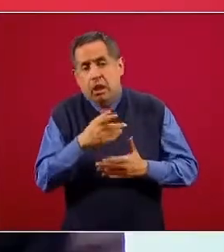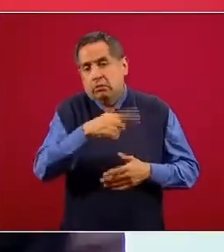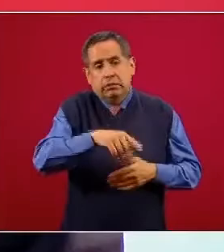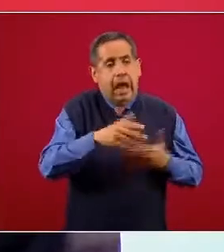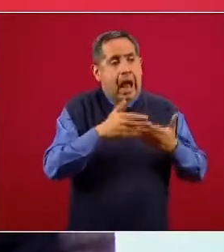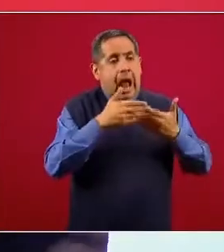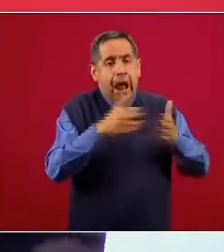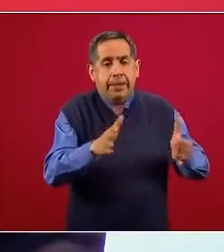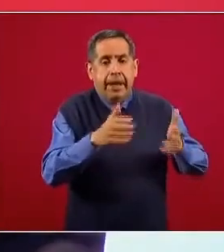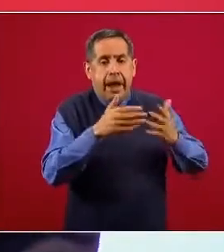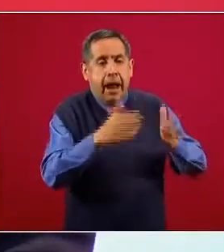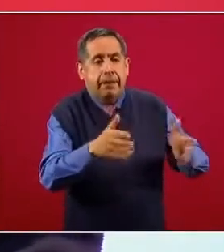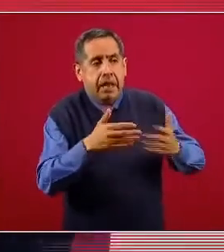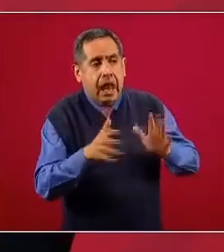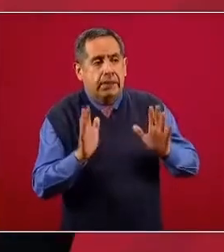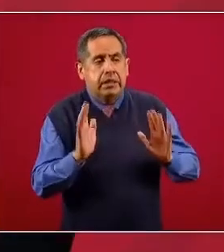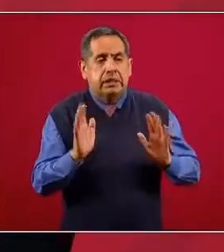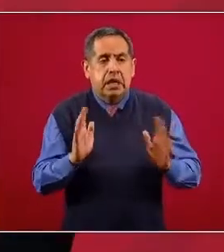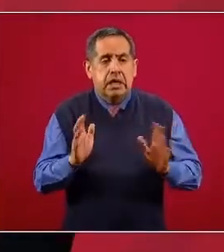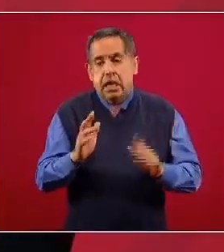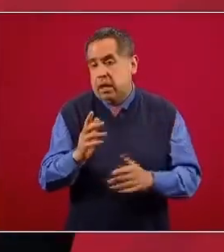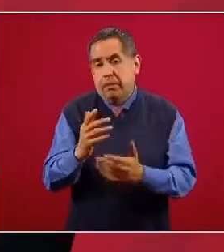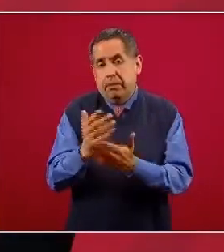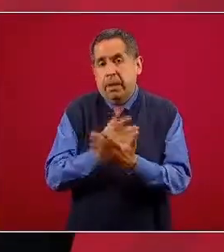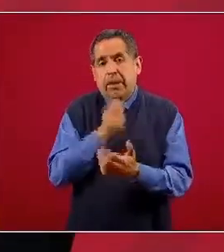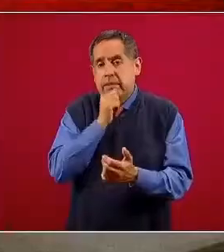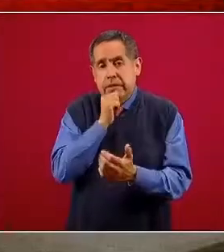pública conforme disminuye el riesgo.